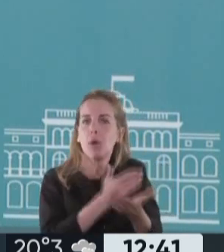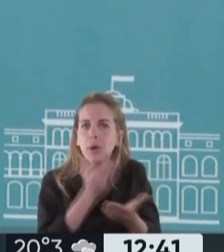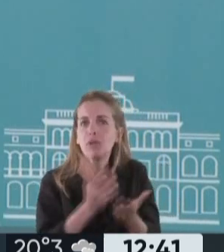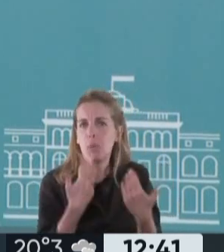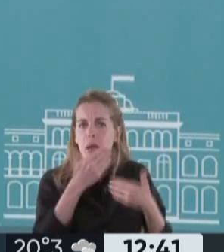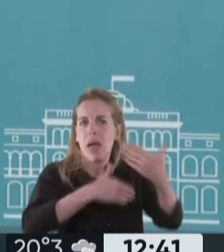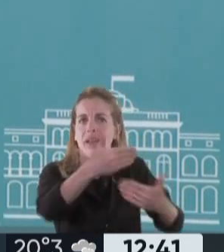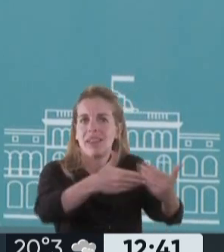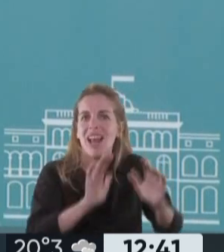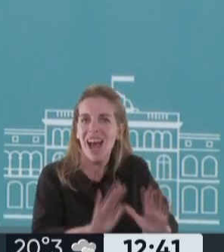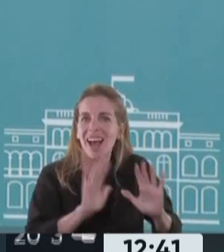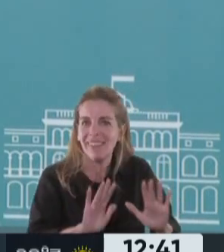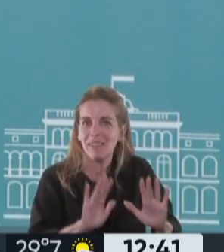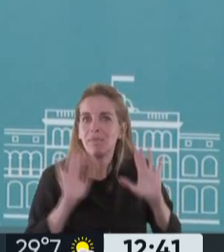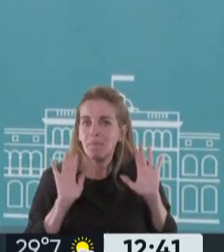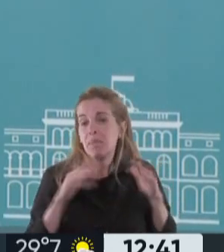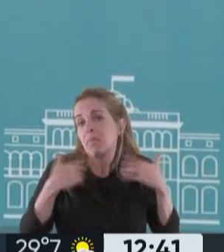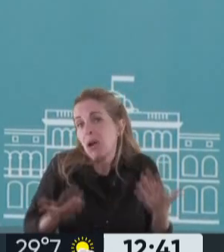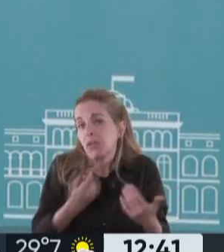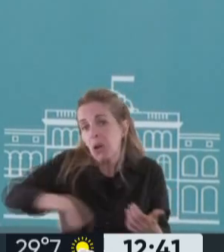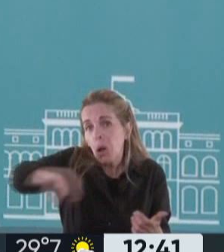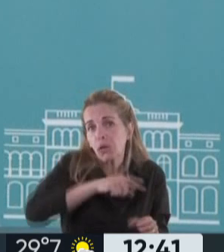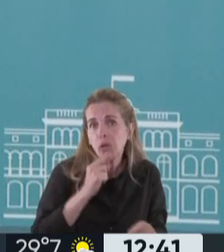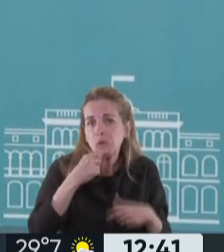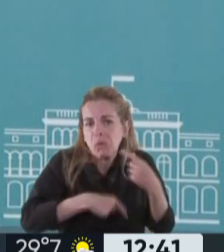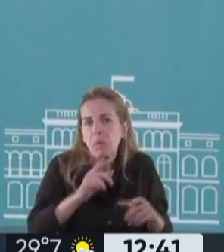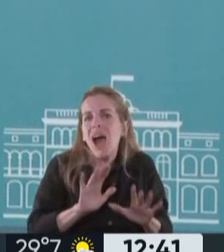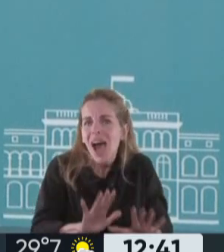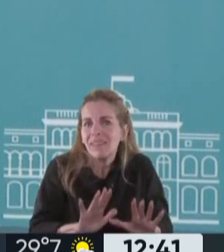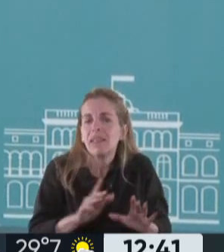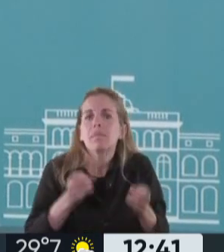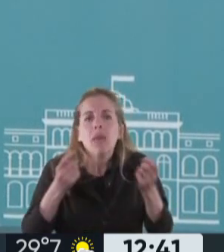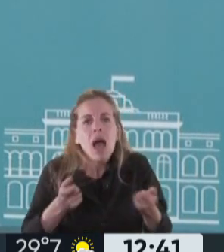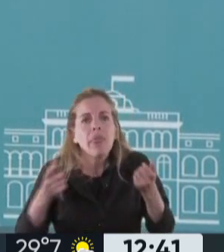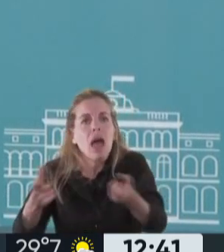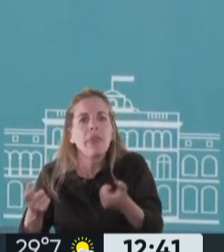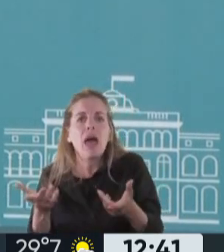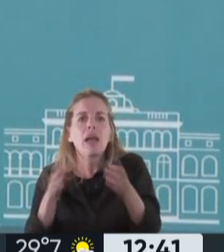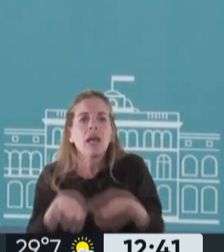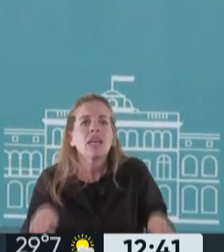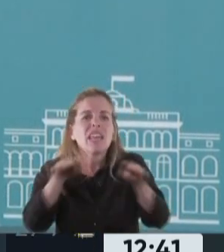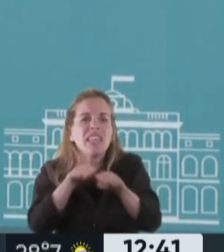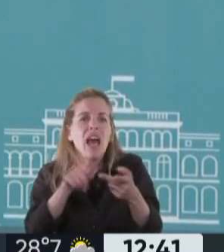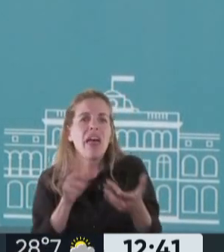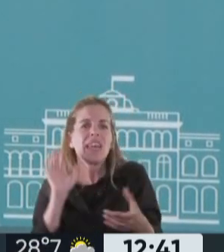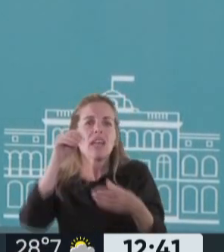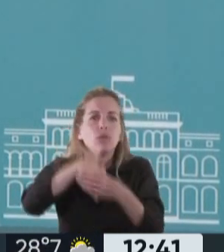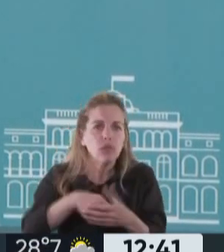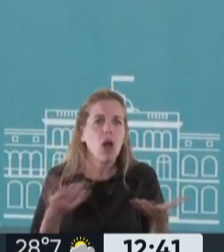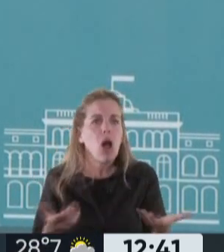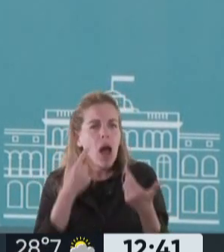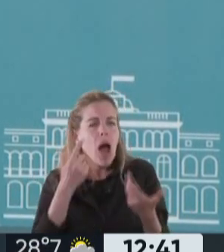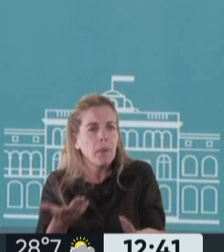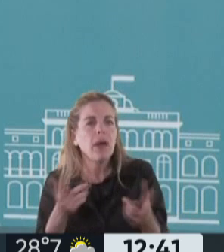Con lo cual nosotros seguimos transitando este camino de generar inclusión, de generar equidad, de atender a los grupos sociales